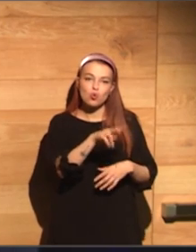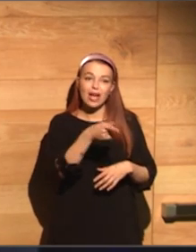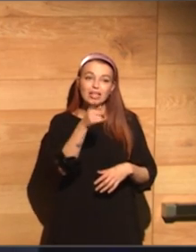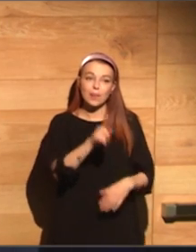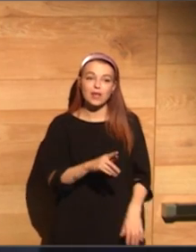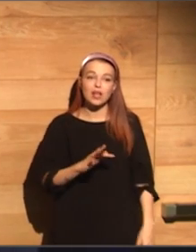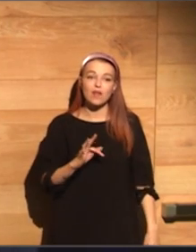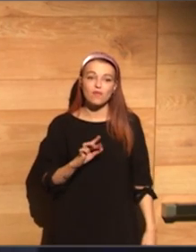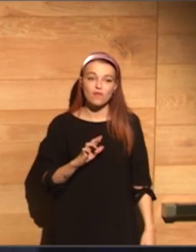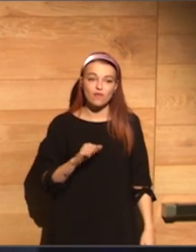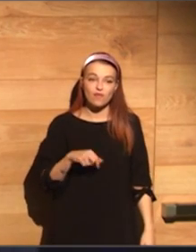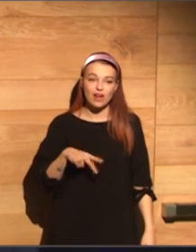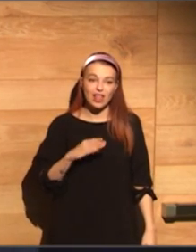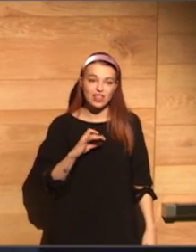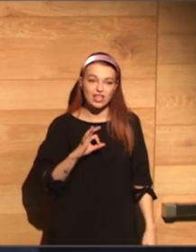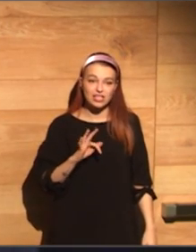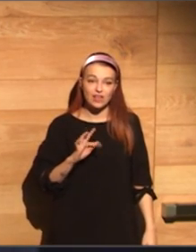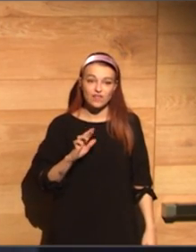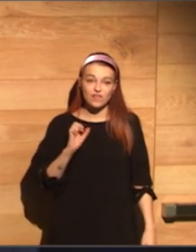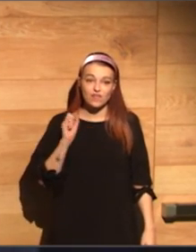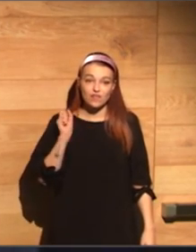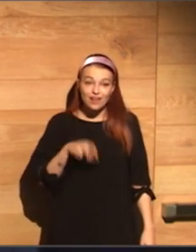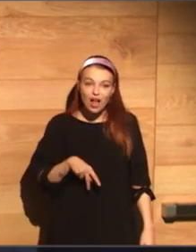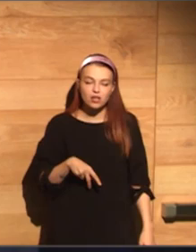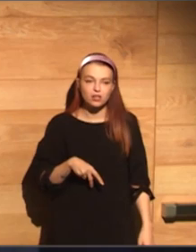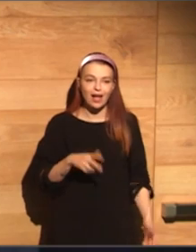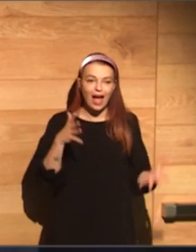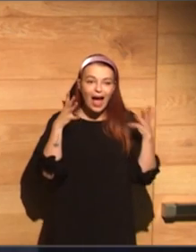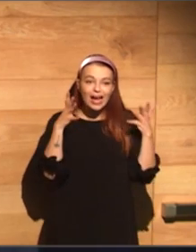Francis Franco. Y el nieto de Franco. El nieto.